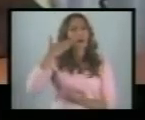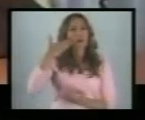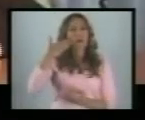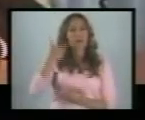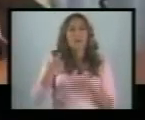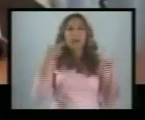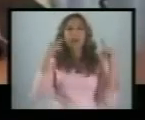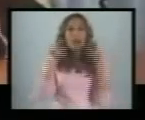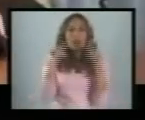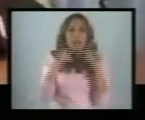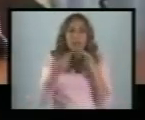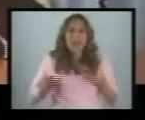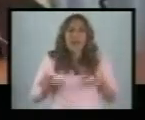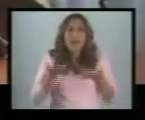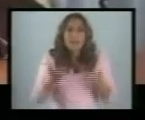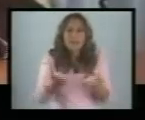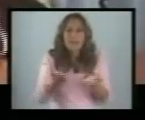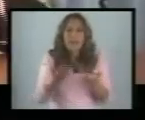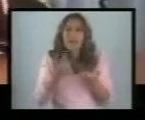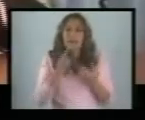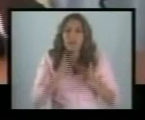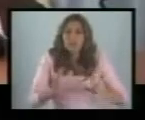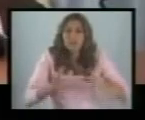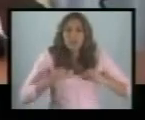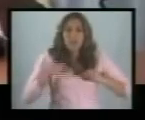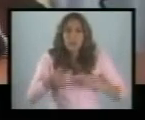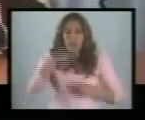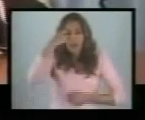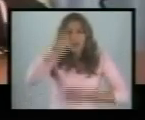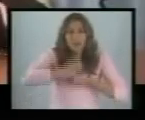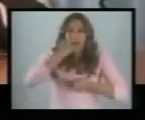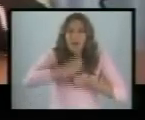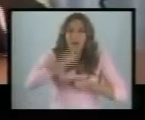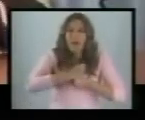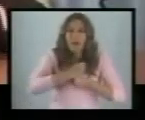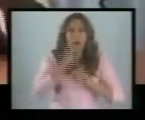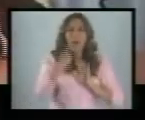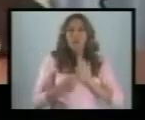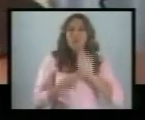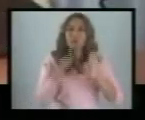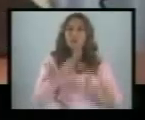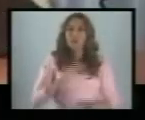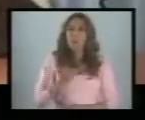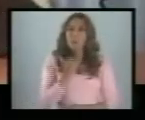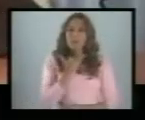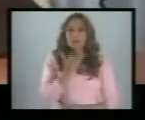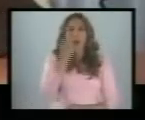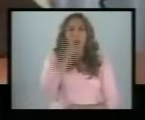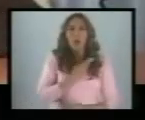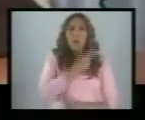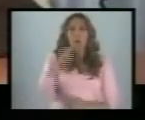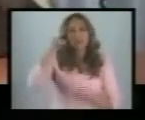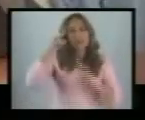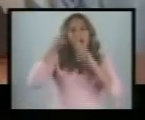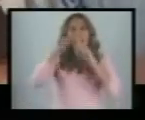reconocerles la entrega con la que han asumido esta tarea y que revela su compromiso con la